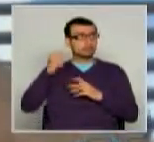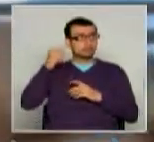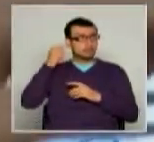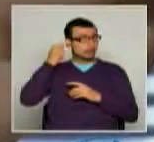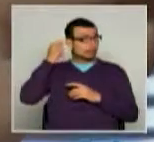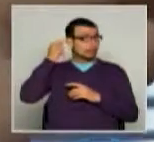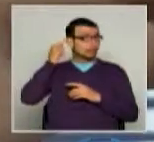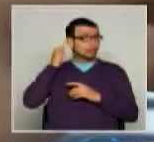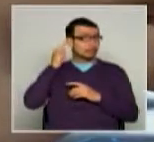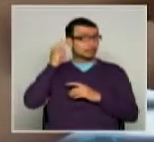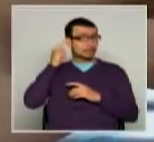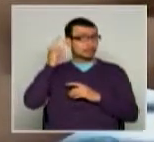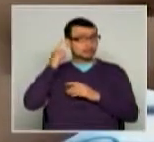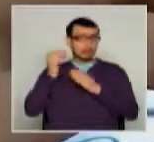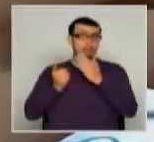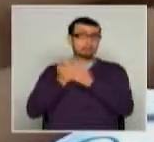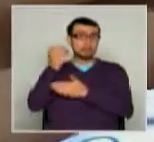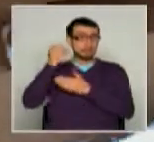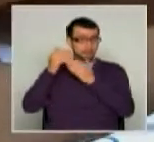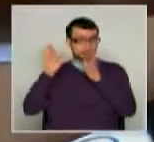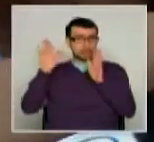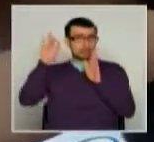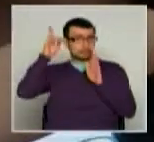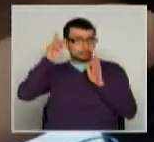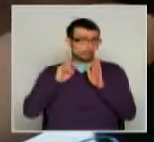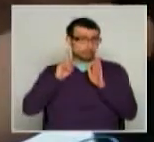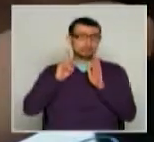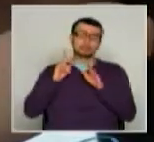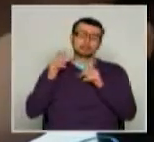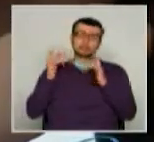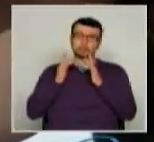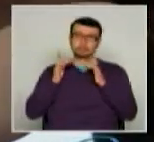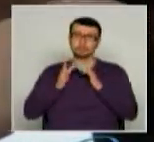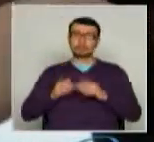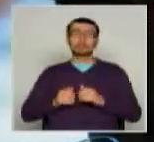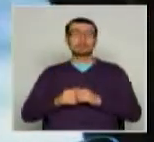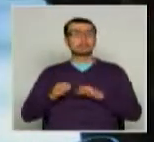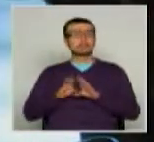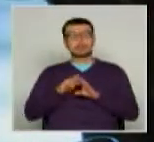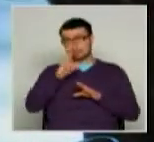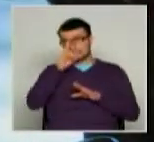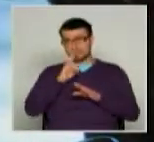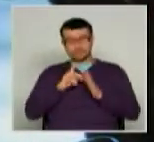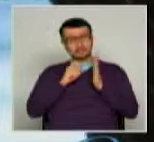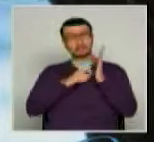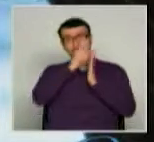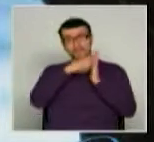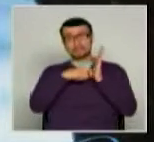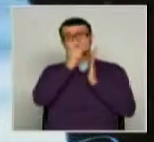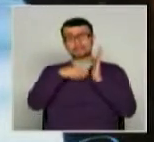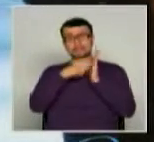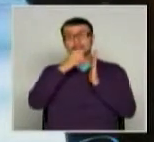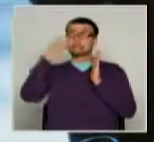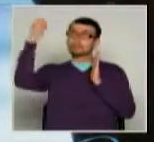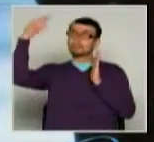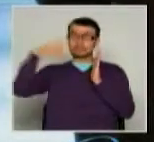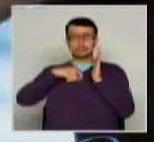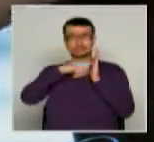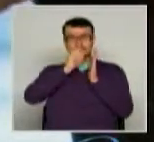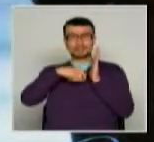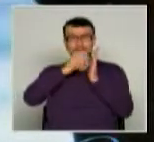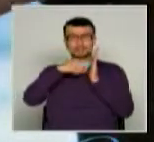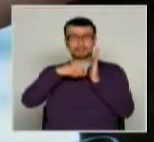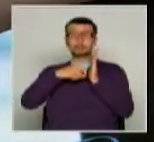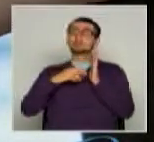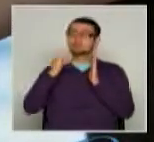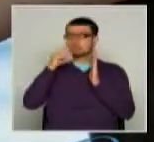abre el circuito o el flujo de energía hacia la oreja. ¿Sí? Esto es como tener un interruptor de energía o como tener en la casa el switch del